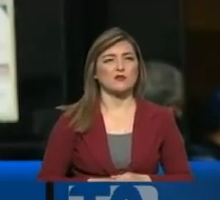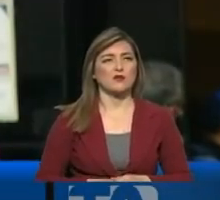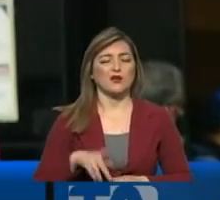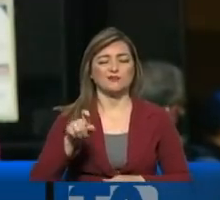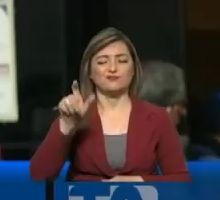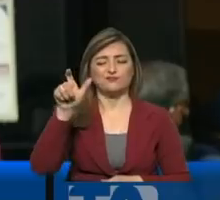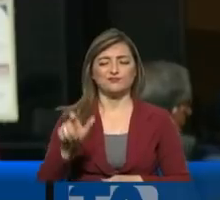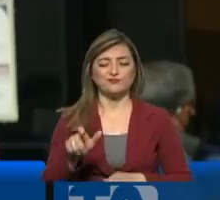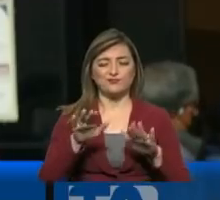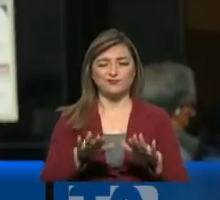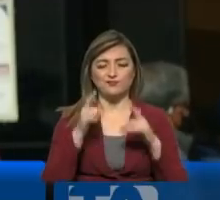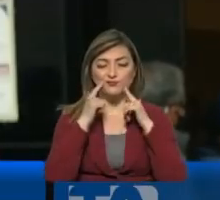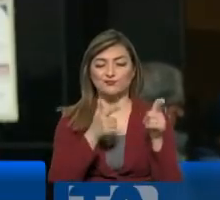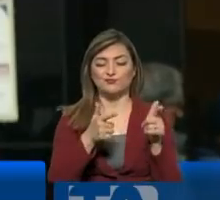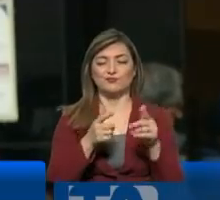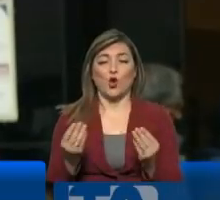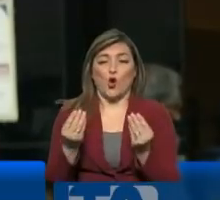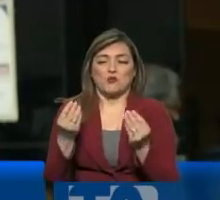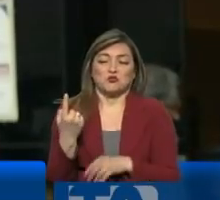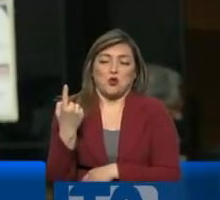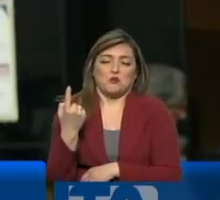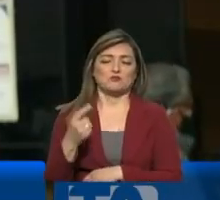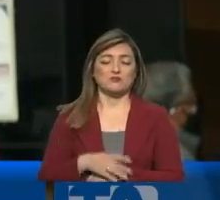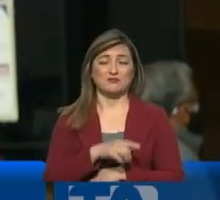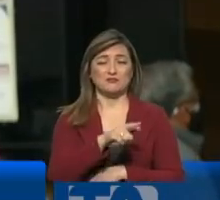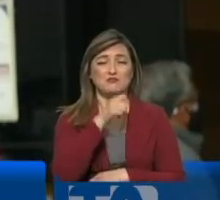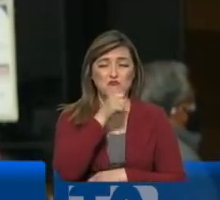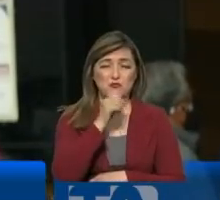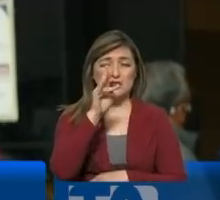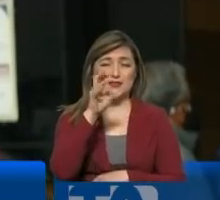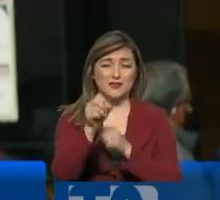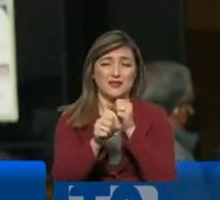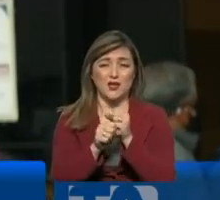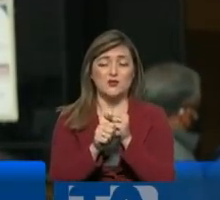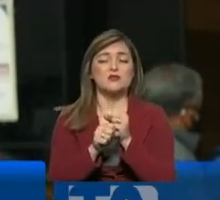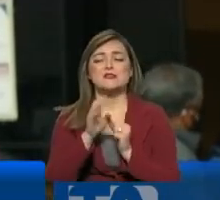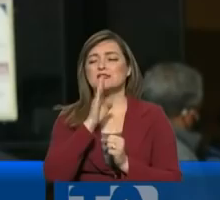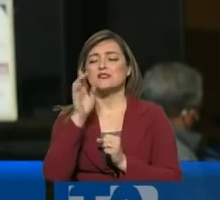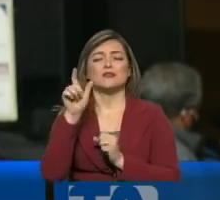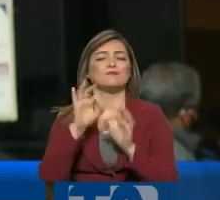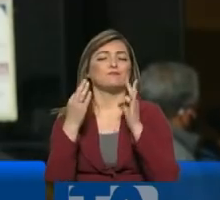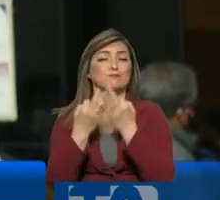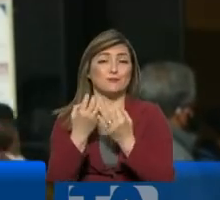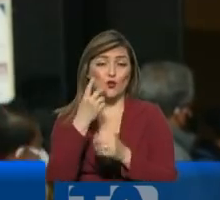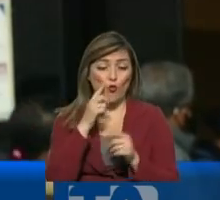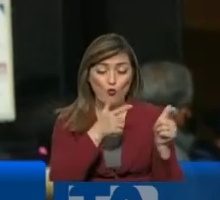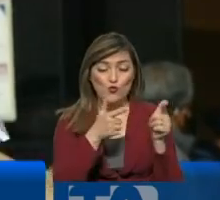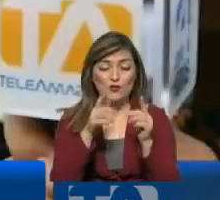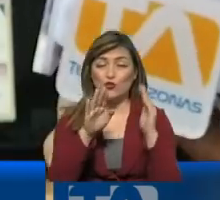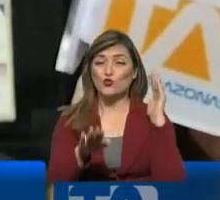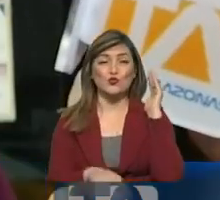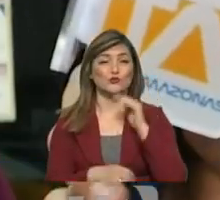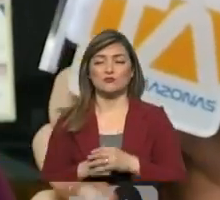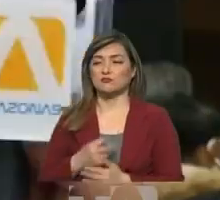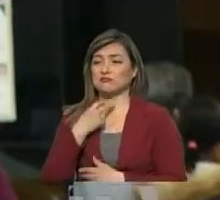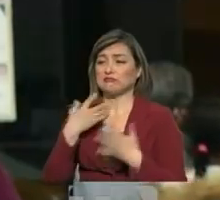persona. En los jóvenes, yo sé, bueno, solos no, pero 70 años siempre tiene que estar una persona ahí las 24 horas del día. ¿Y